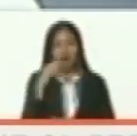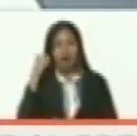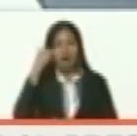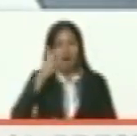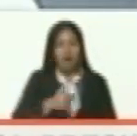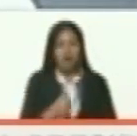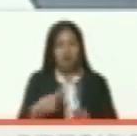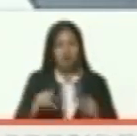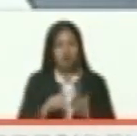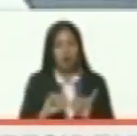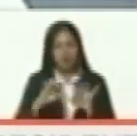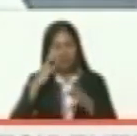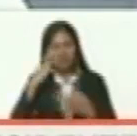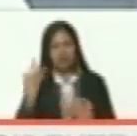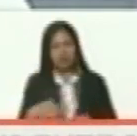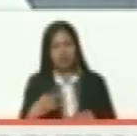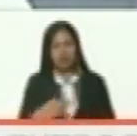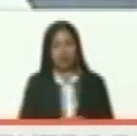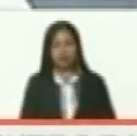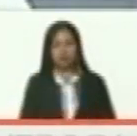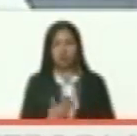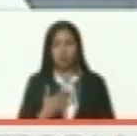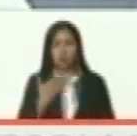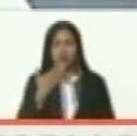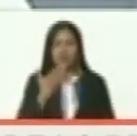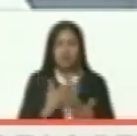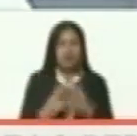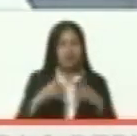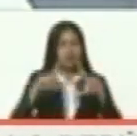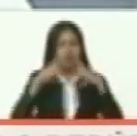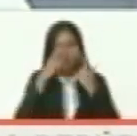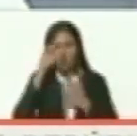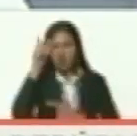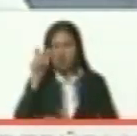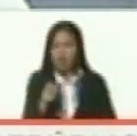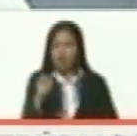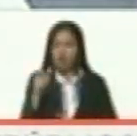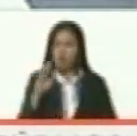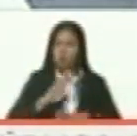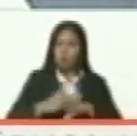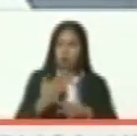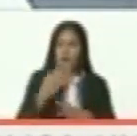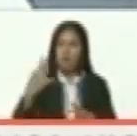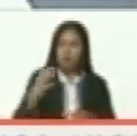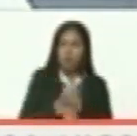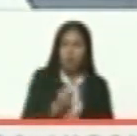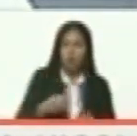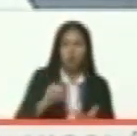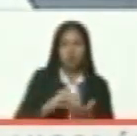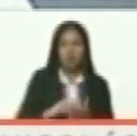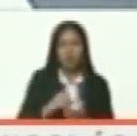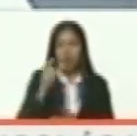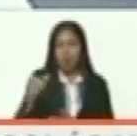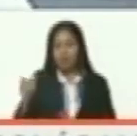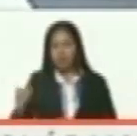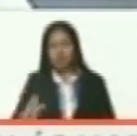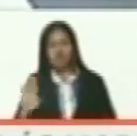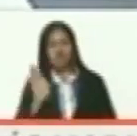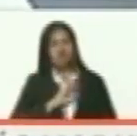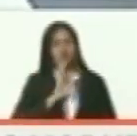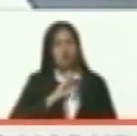de verdad. Así que le doy gracias a los guaireños y a las guaireñas por haber retomado su